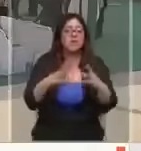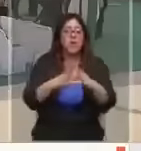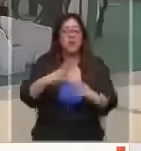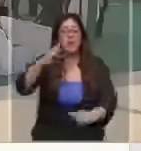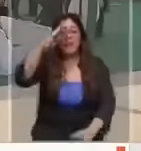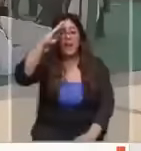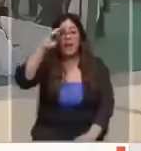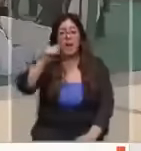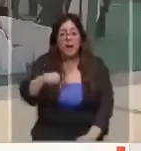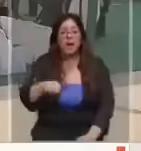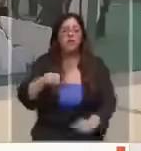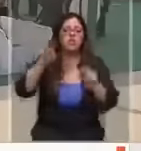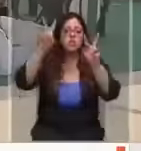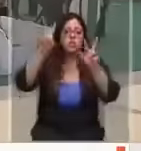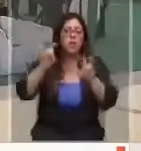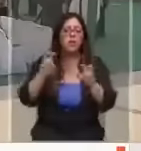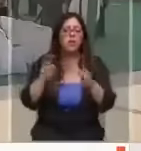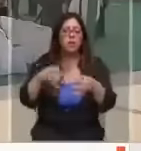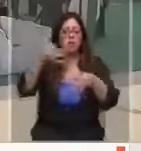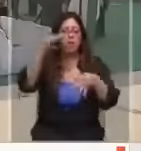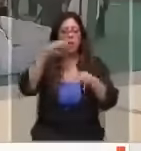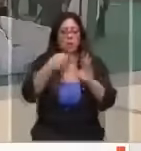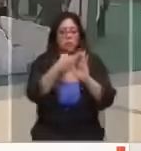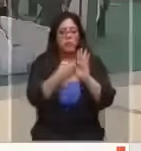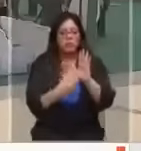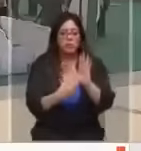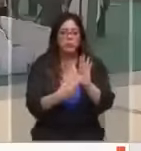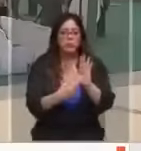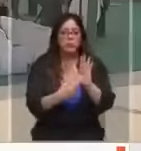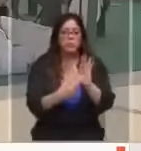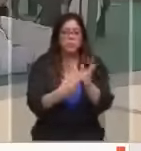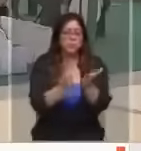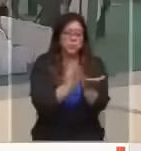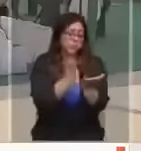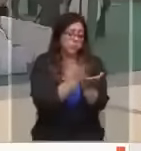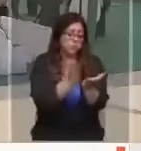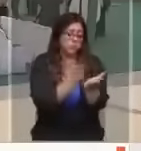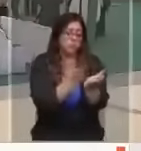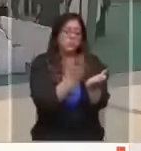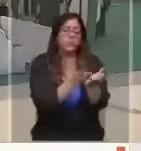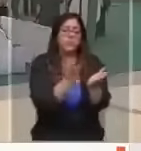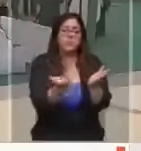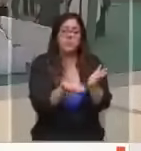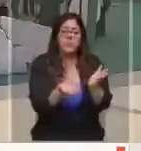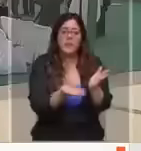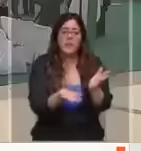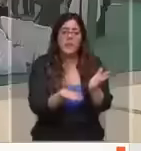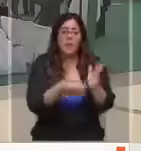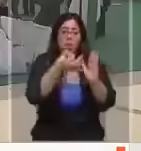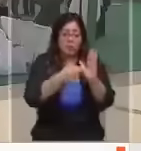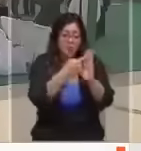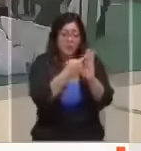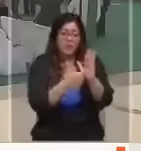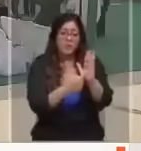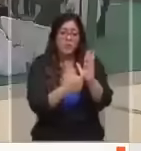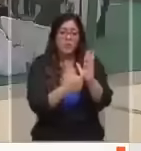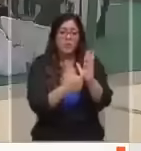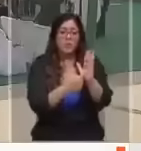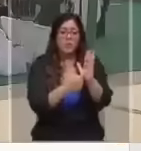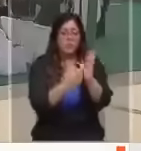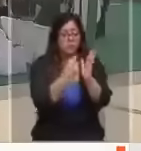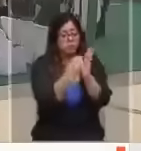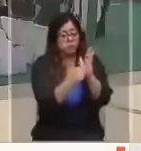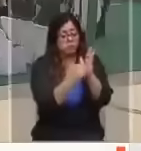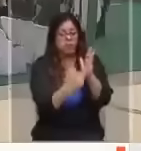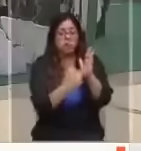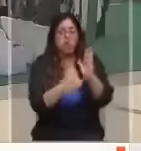ese es técnicamente como se llama el documento, un documento de muchísimas páginas, en donde en uno de sus articulados o en varios de ellos está